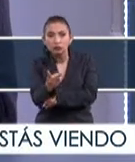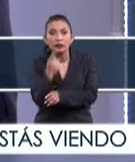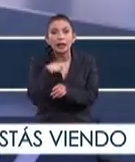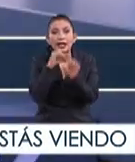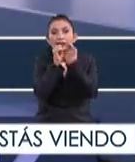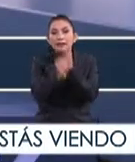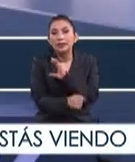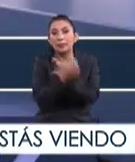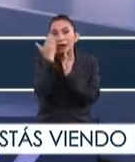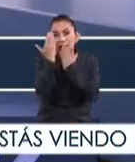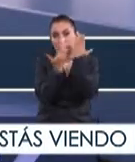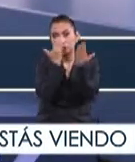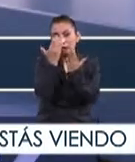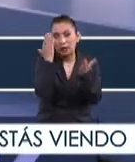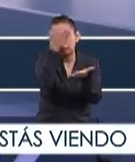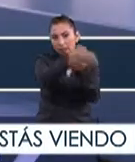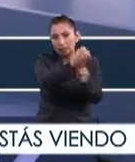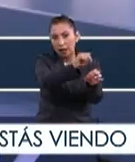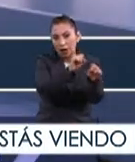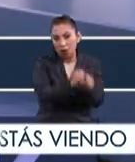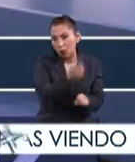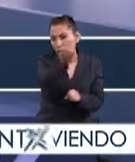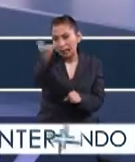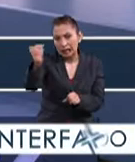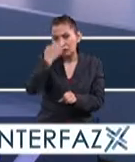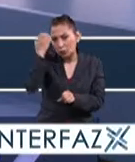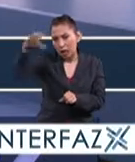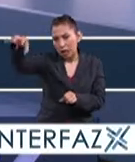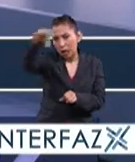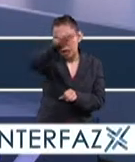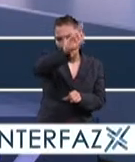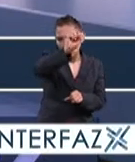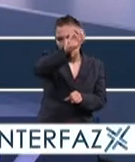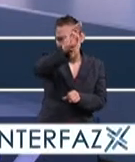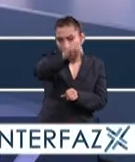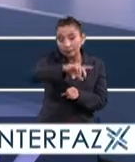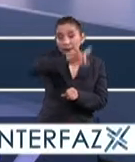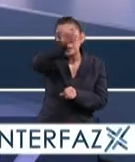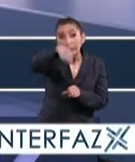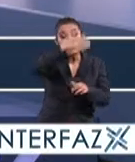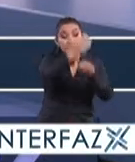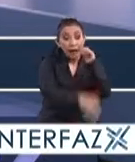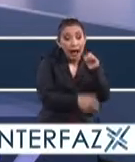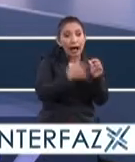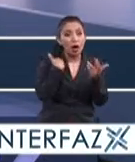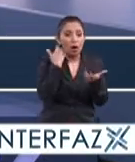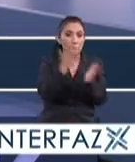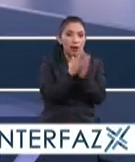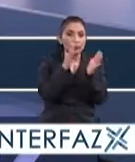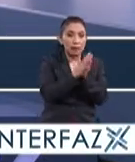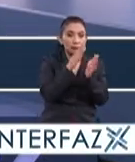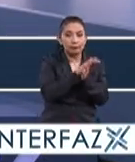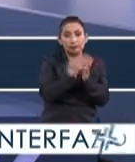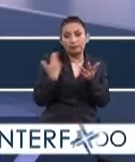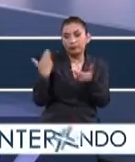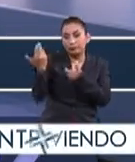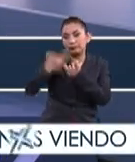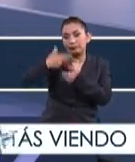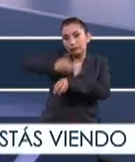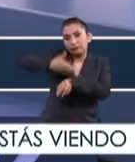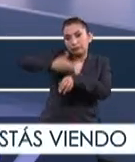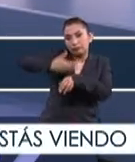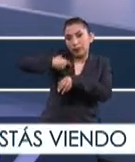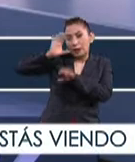el sistema escolarizado de la UNAM, en cualquier campus, y posteriormente concursen o que participen, en nuestro